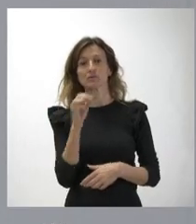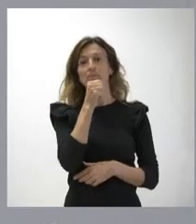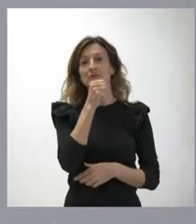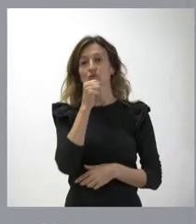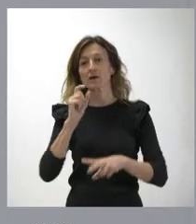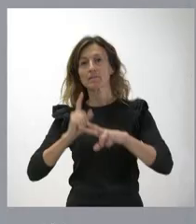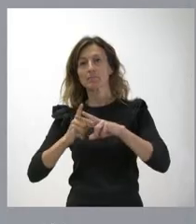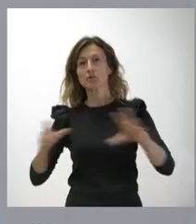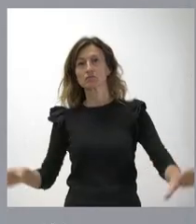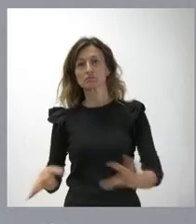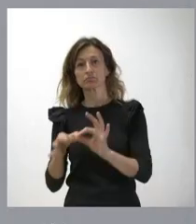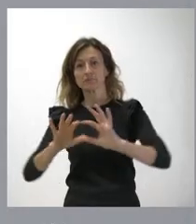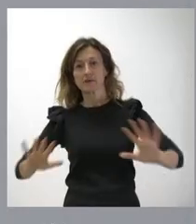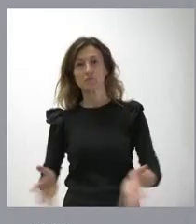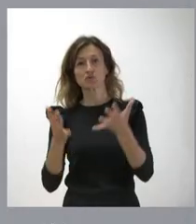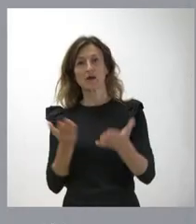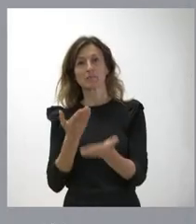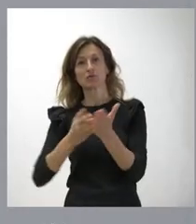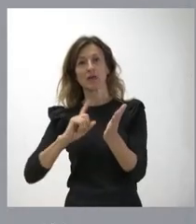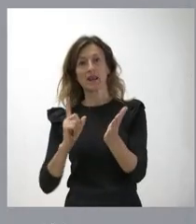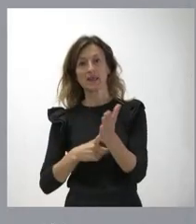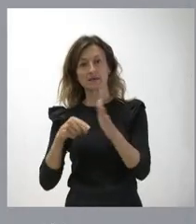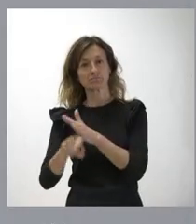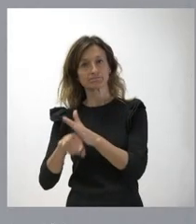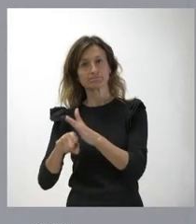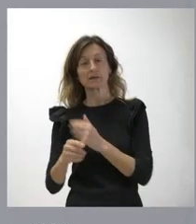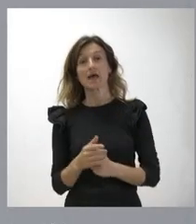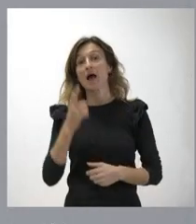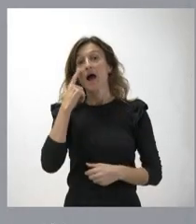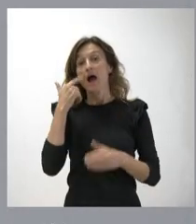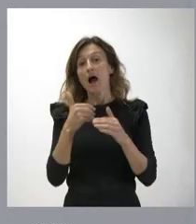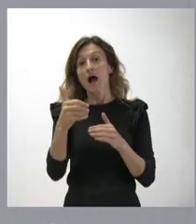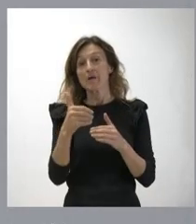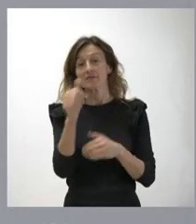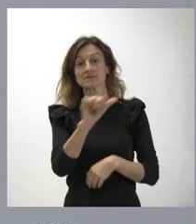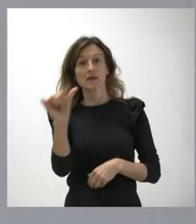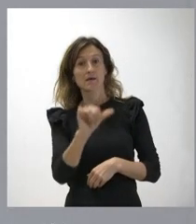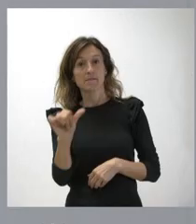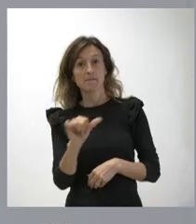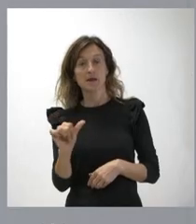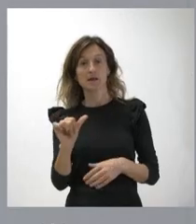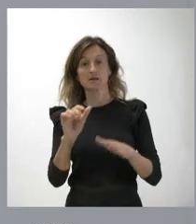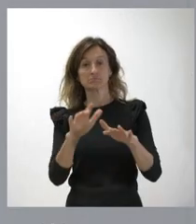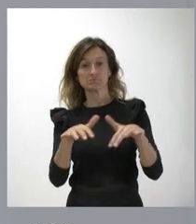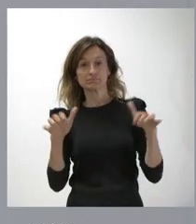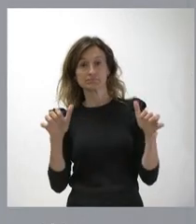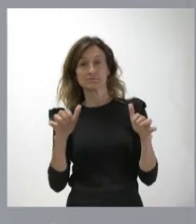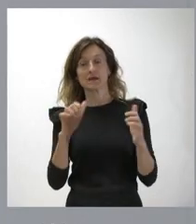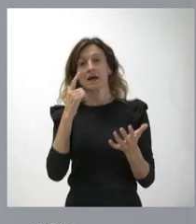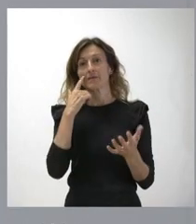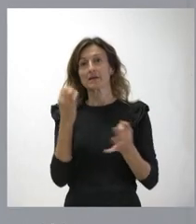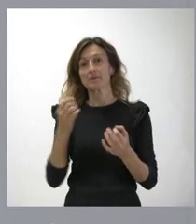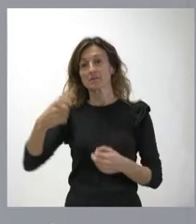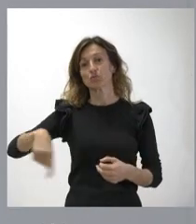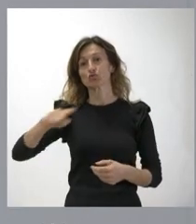vox para impulsar esta proposición de ley en su tramitación veremos a ver en las próximas semanas en los plenos de las Cortes de Castilla y leones serán ustedes